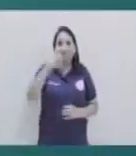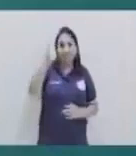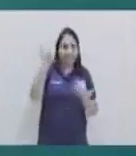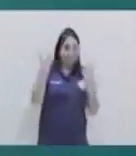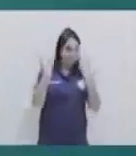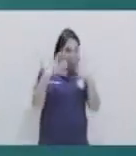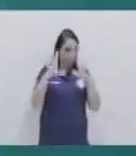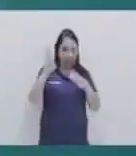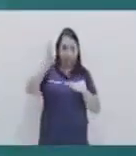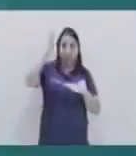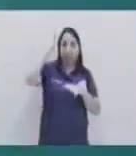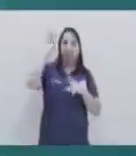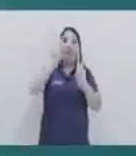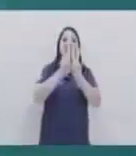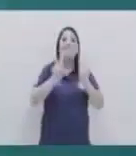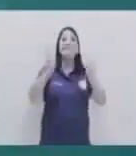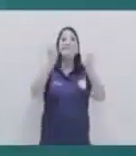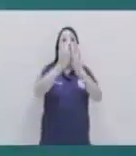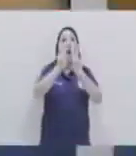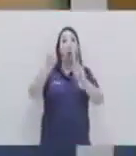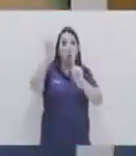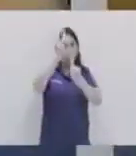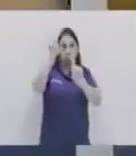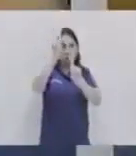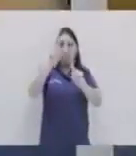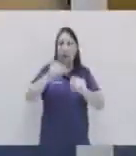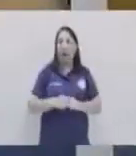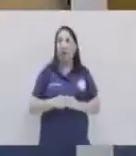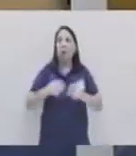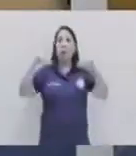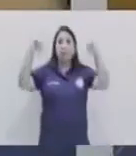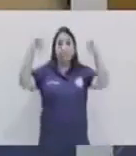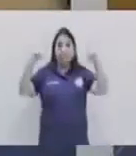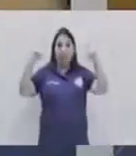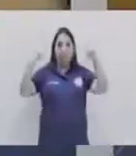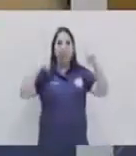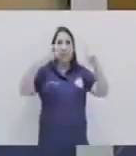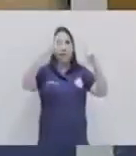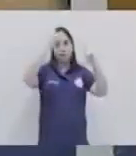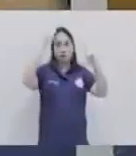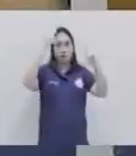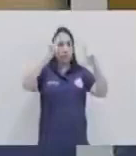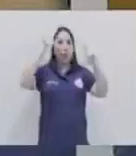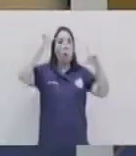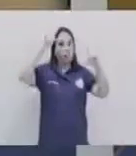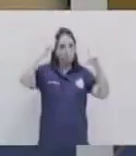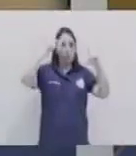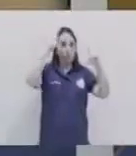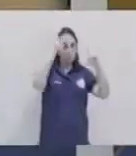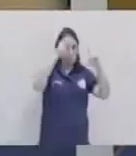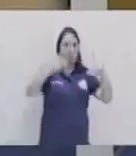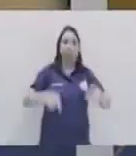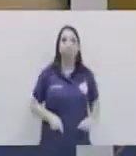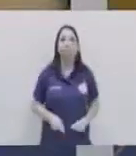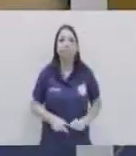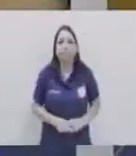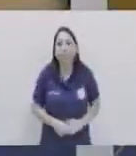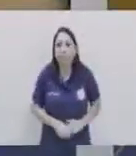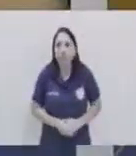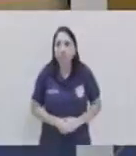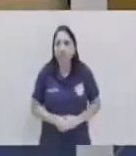Muy bien, ya que encontramos el valor de 3, podemos colocarlo aquí en un paréntesis para que no lo olvidemos. El valor de h es 3.